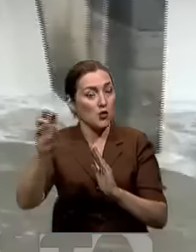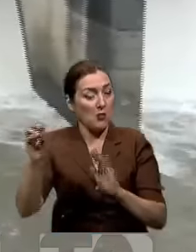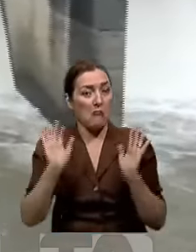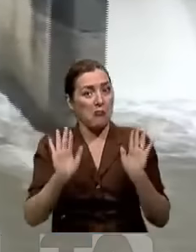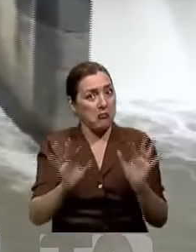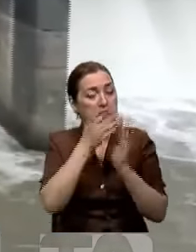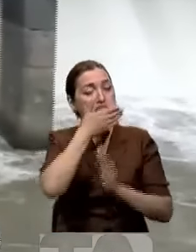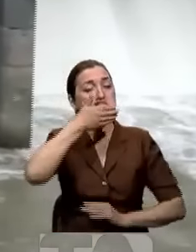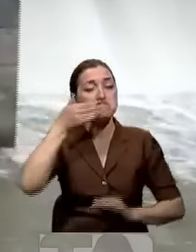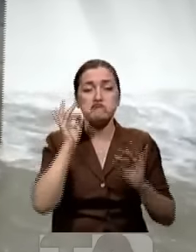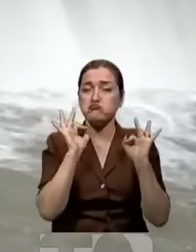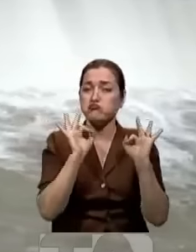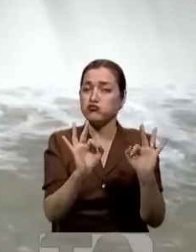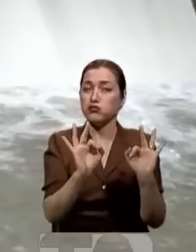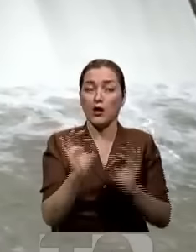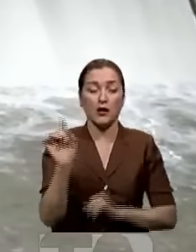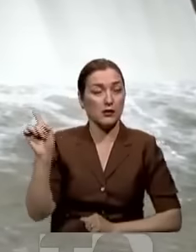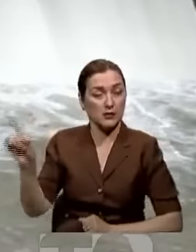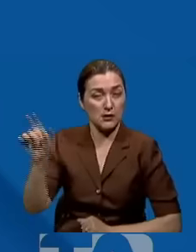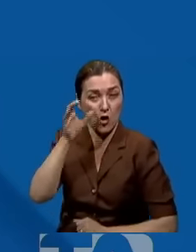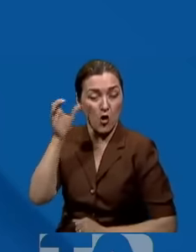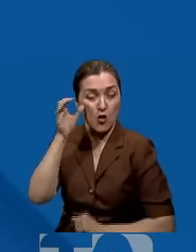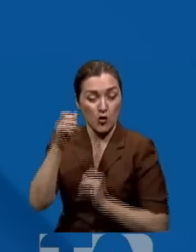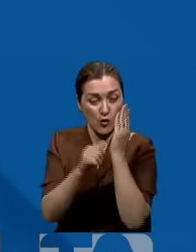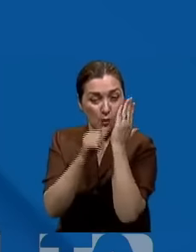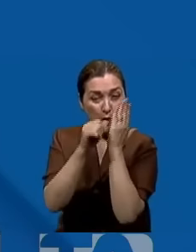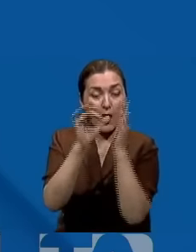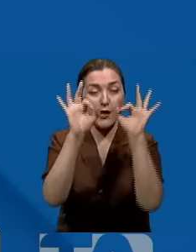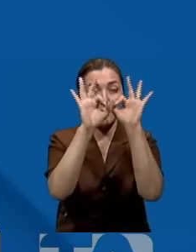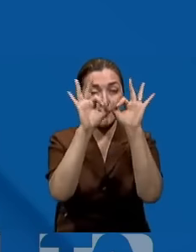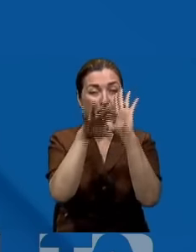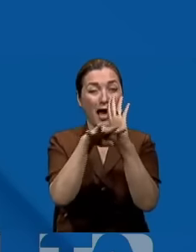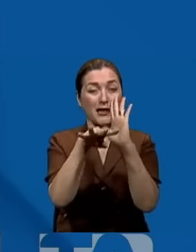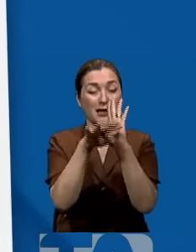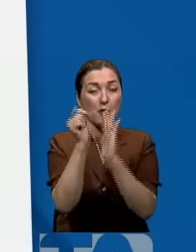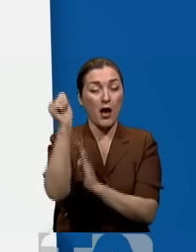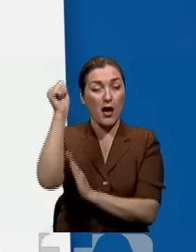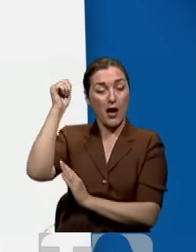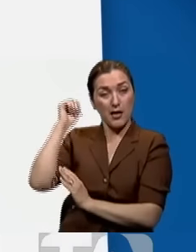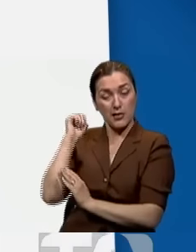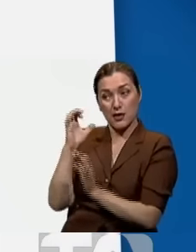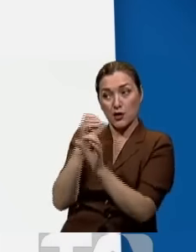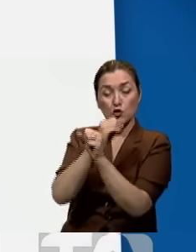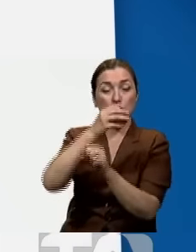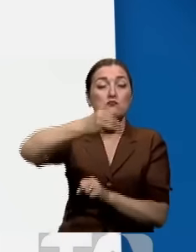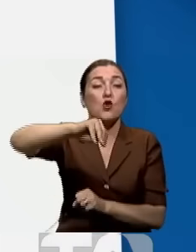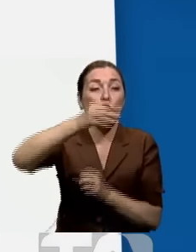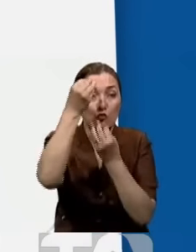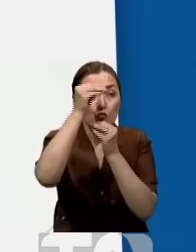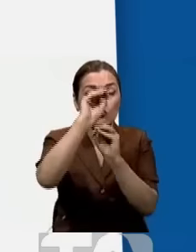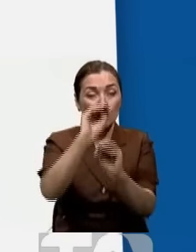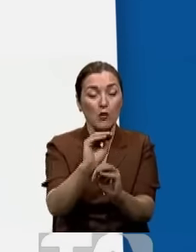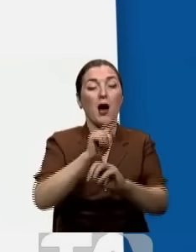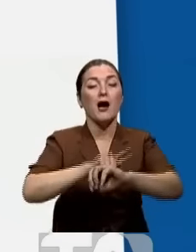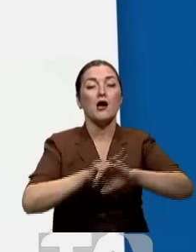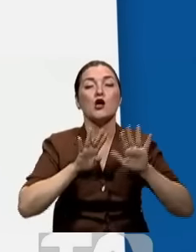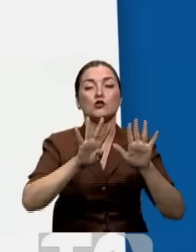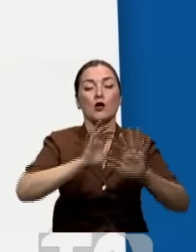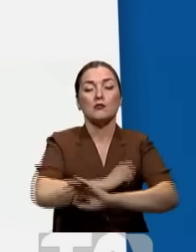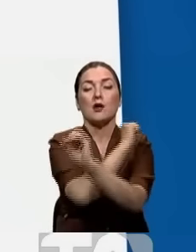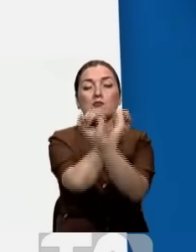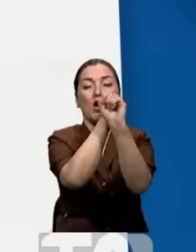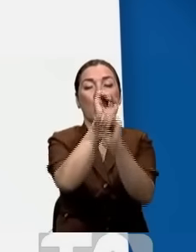considerable. Con estas condiciones en Coca-Codo, el Ministerio de Energía anunció la noche de este miércoles que a partir de las 9 de la mañana de este